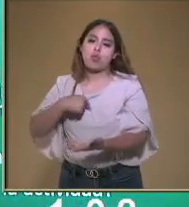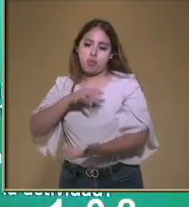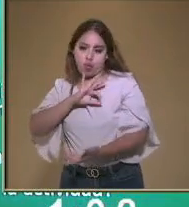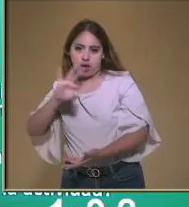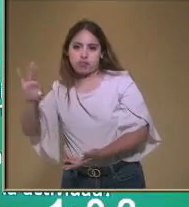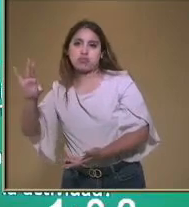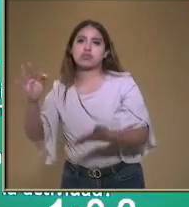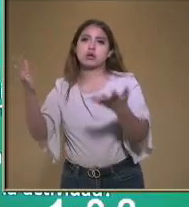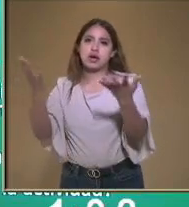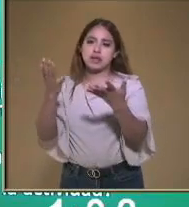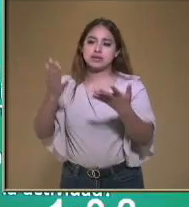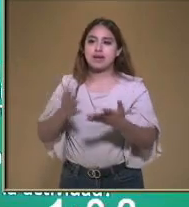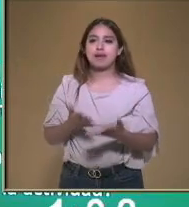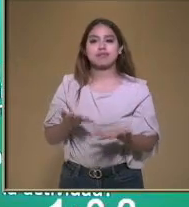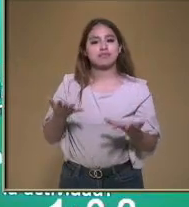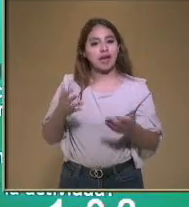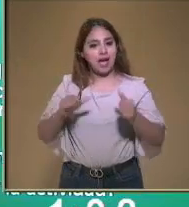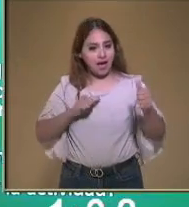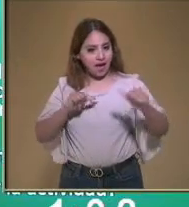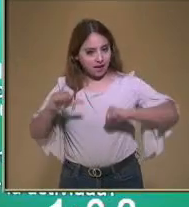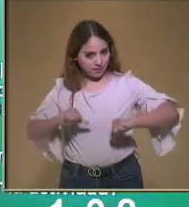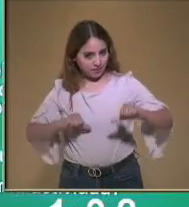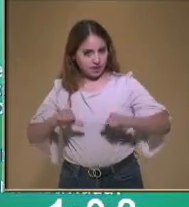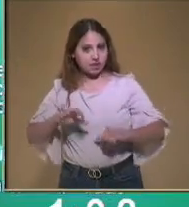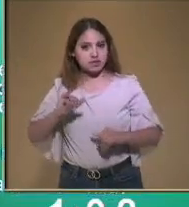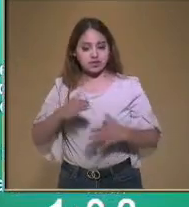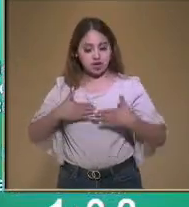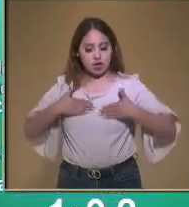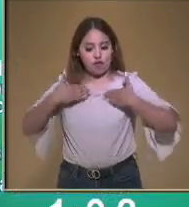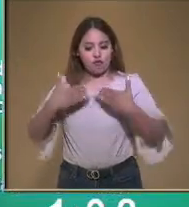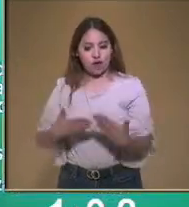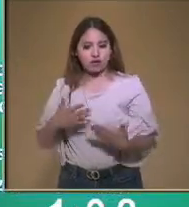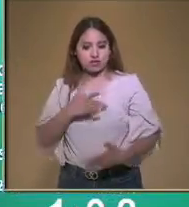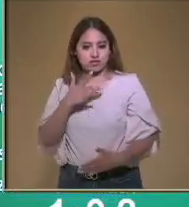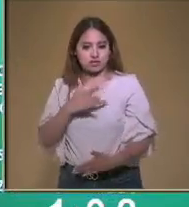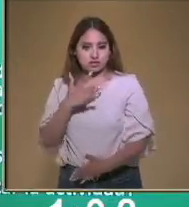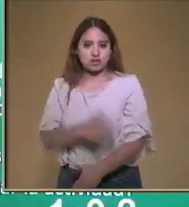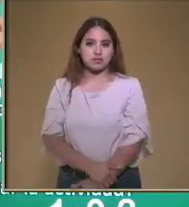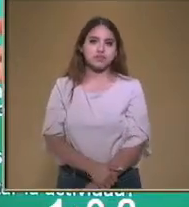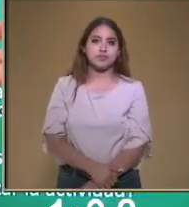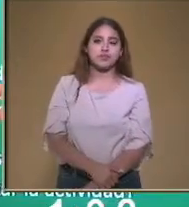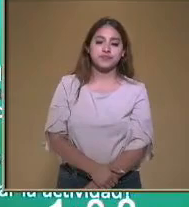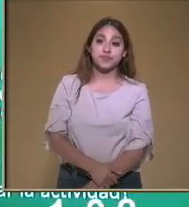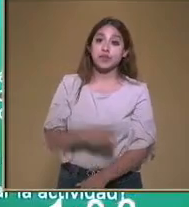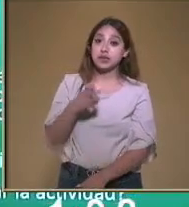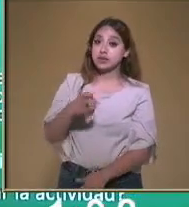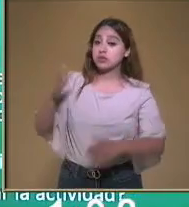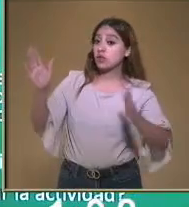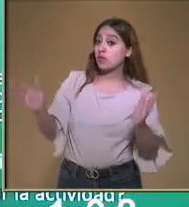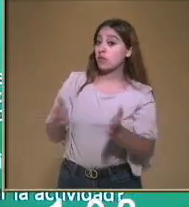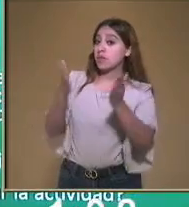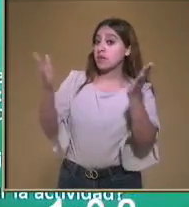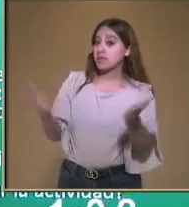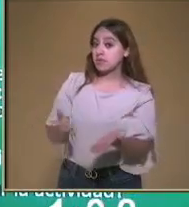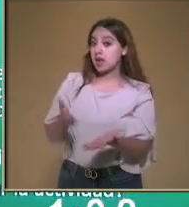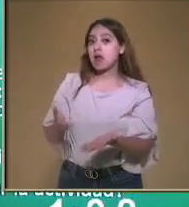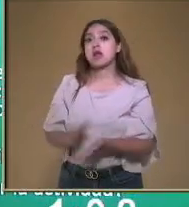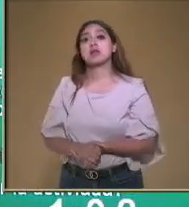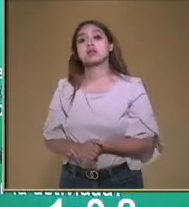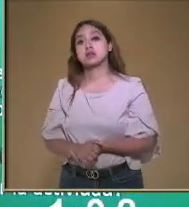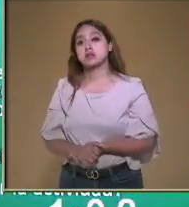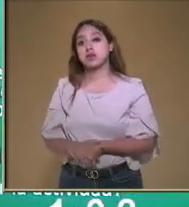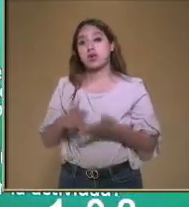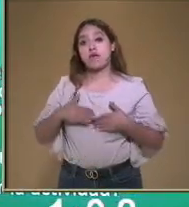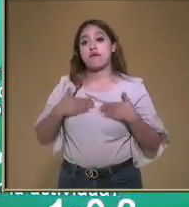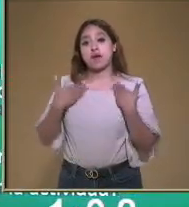precisamente afianzarlo, ¿verdad? O tener mayor confianza en eso, que esa es la intención, ¿verdad? Fomentar la interacción, fomentar la